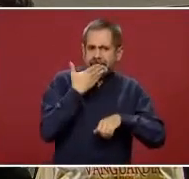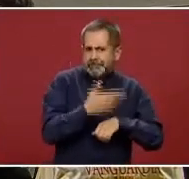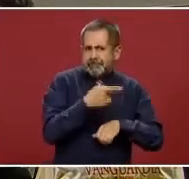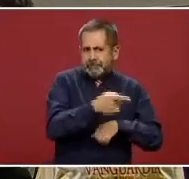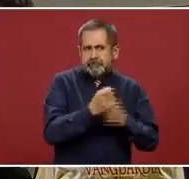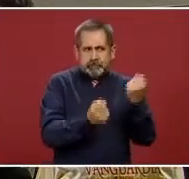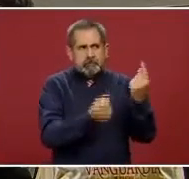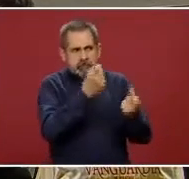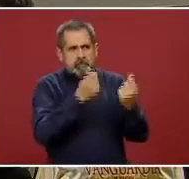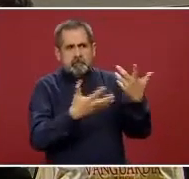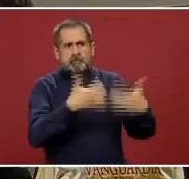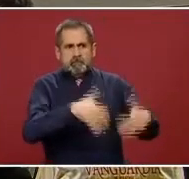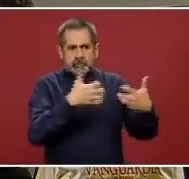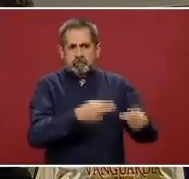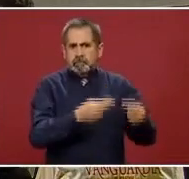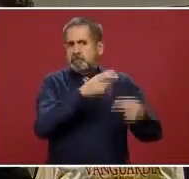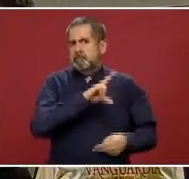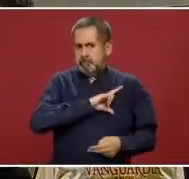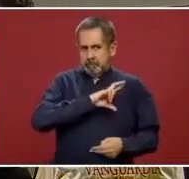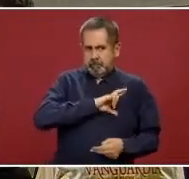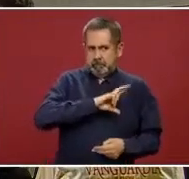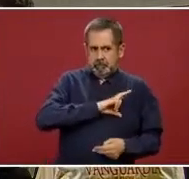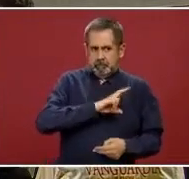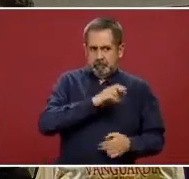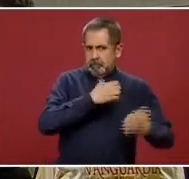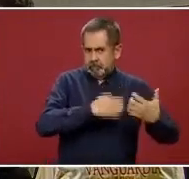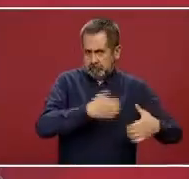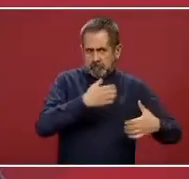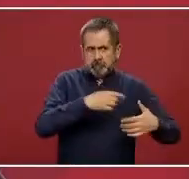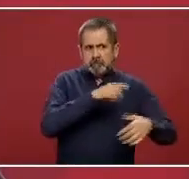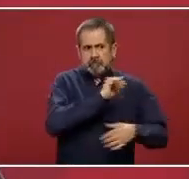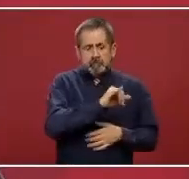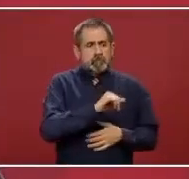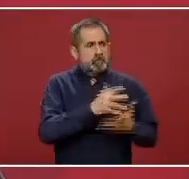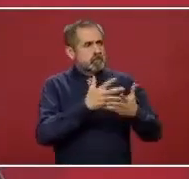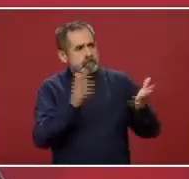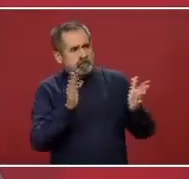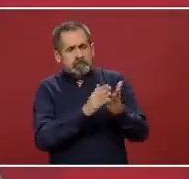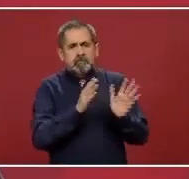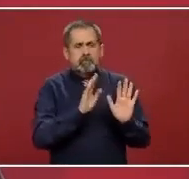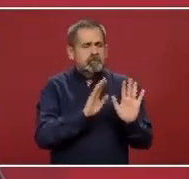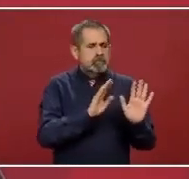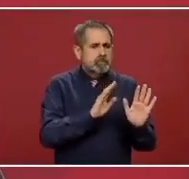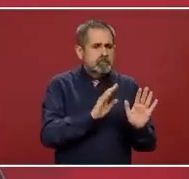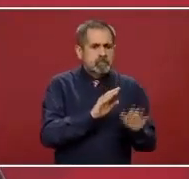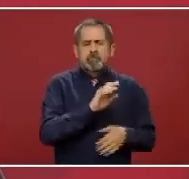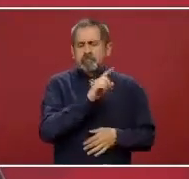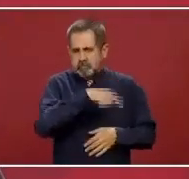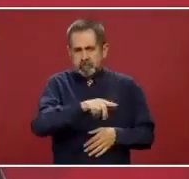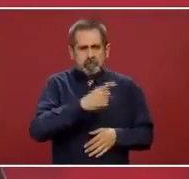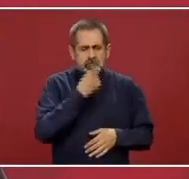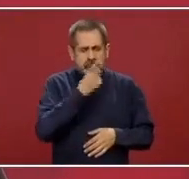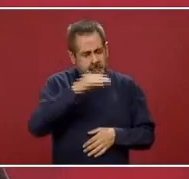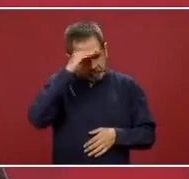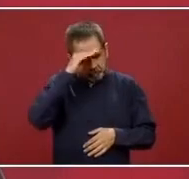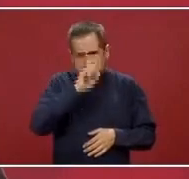han tomado varias compañías privadas, grandes, medianas, pequeñas o muy pequeñas.